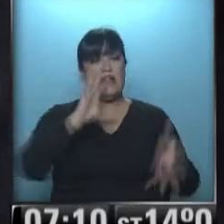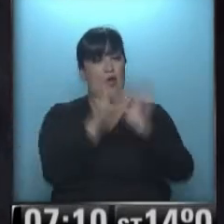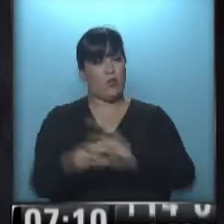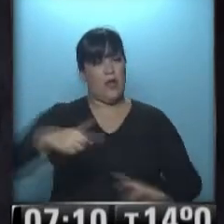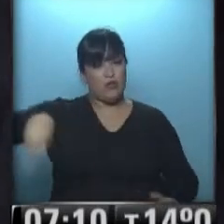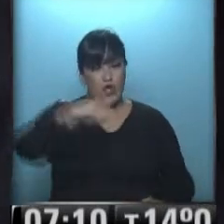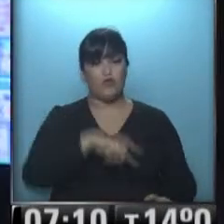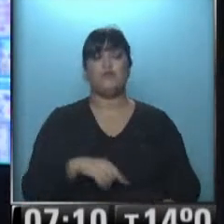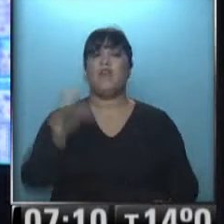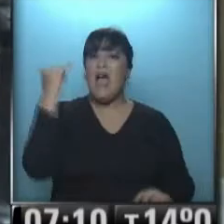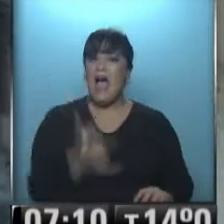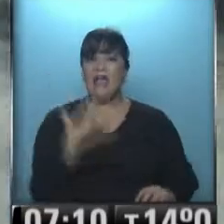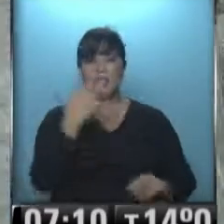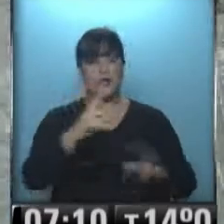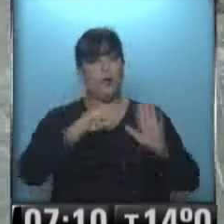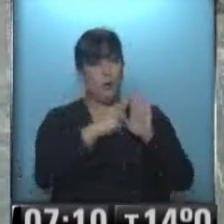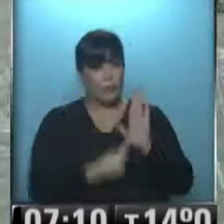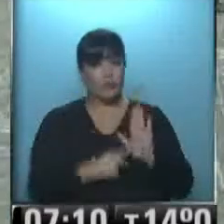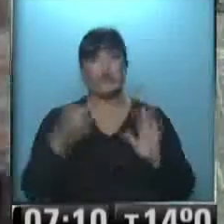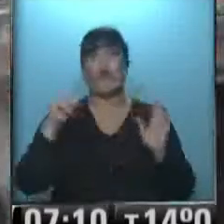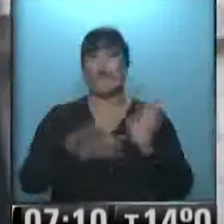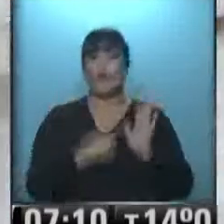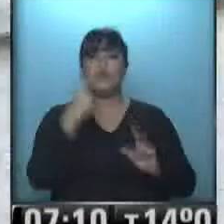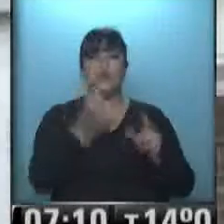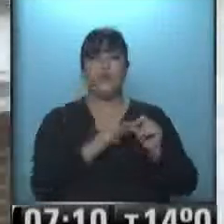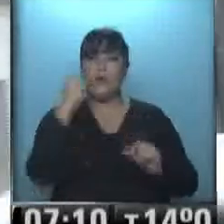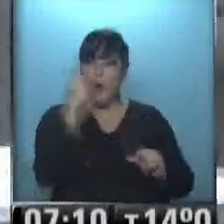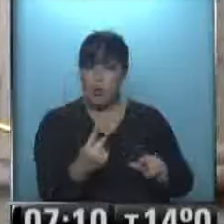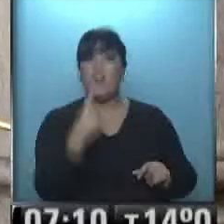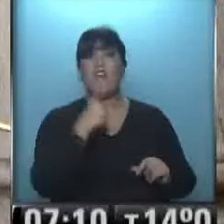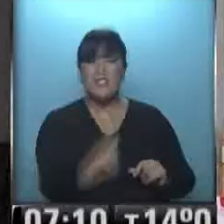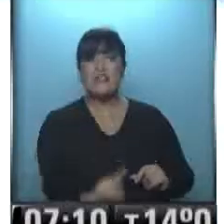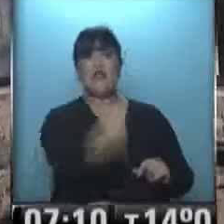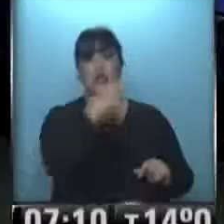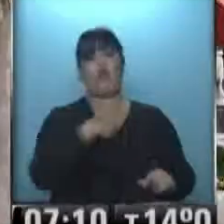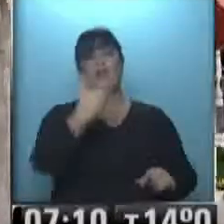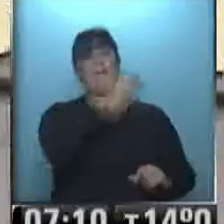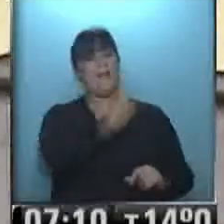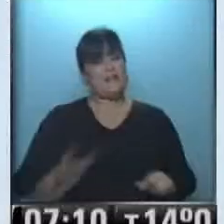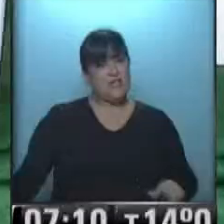Cinco puntos. Punto uno, vamos a atacar a la figura de la presidenta de la Nación.